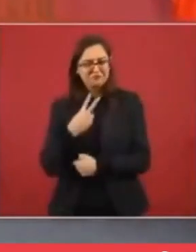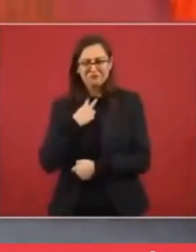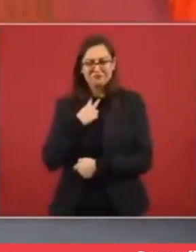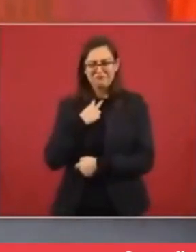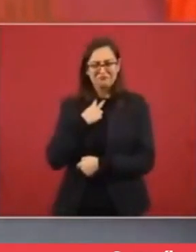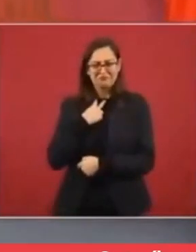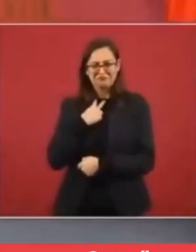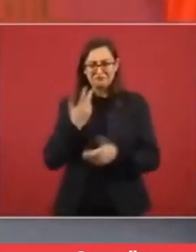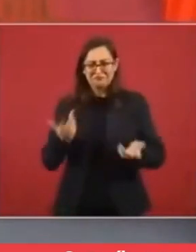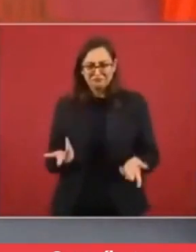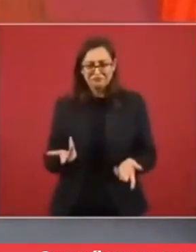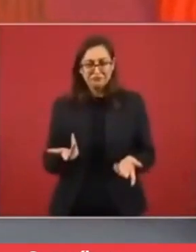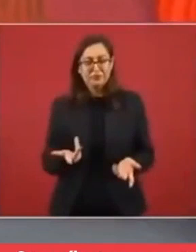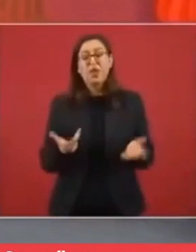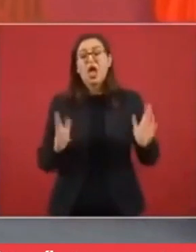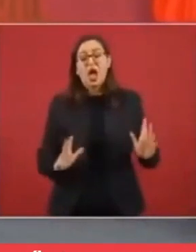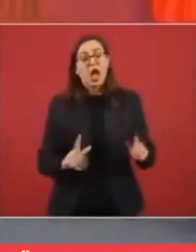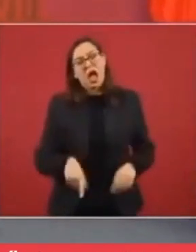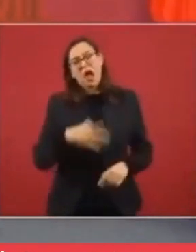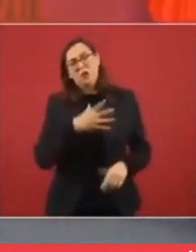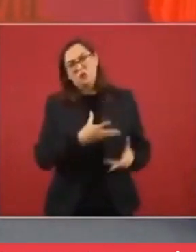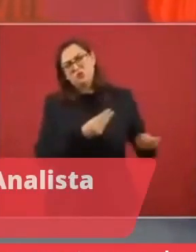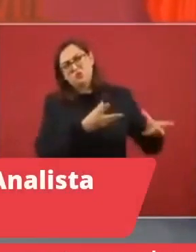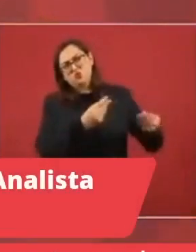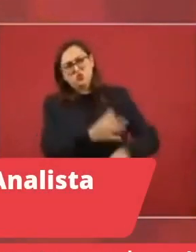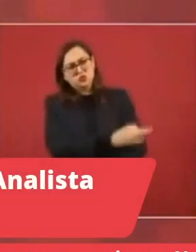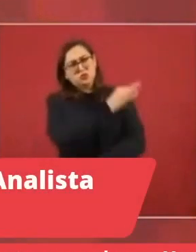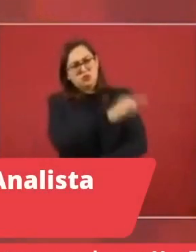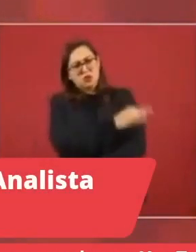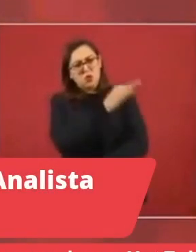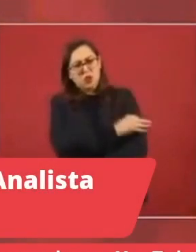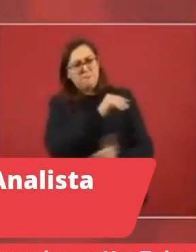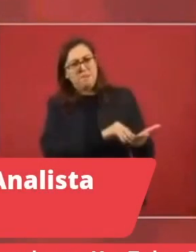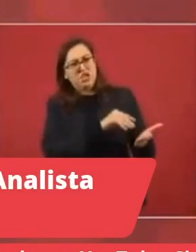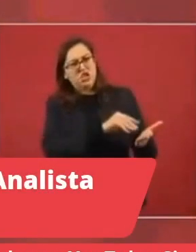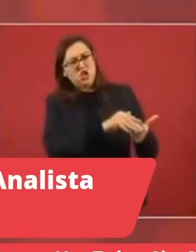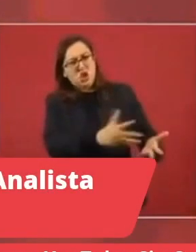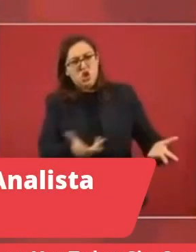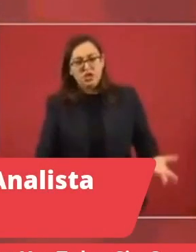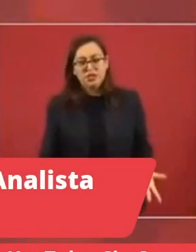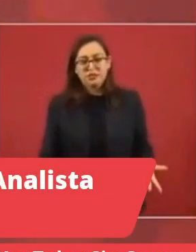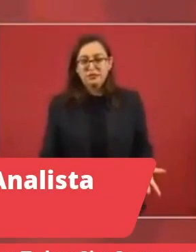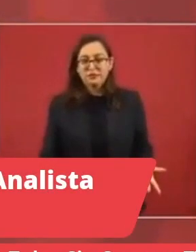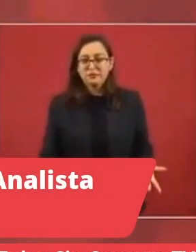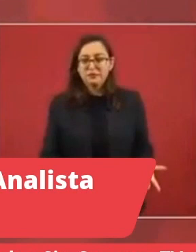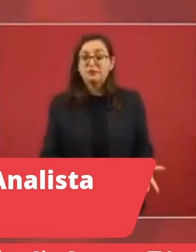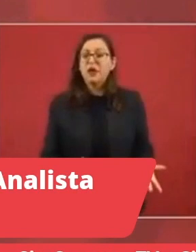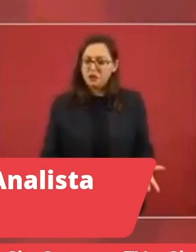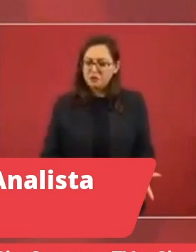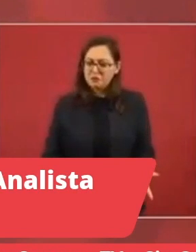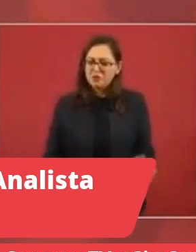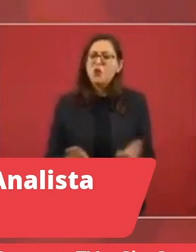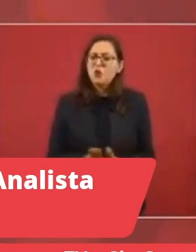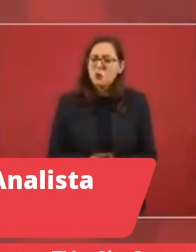ver cómo se puede construir todo este proyecto. México no está solo y sobre todo México tendrá que acercarse